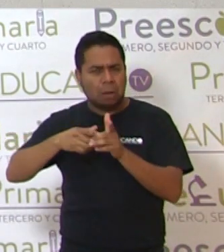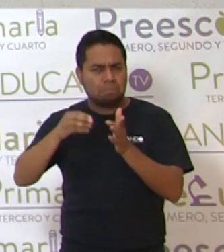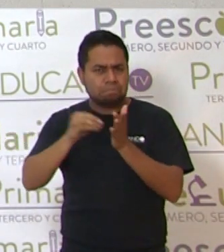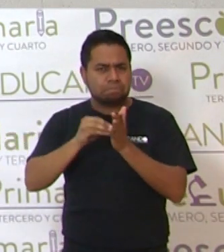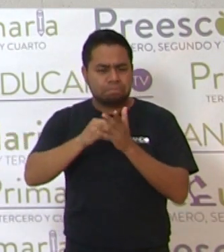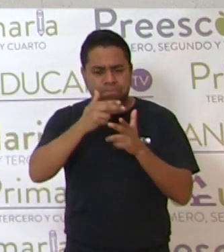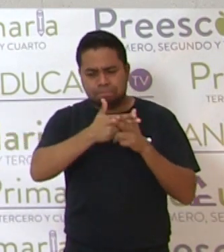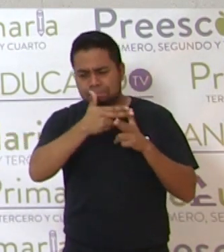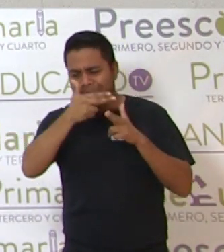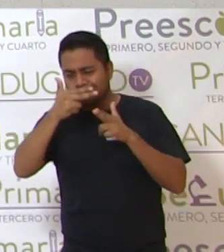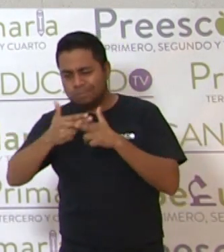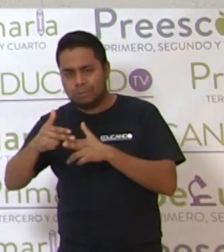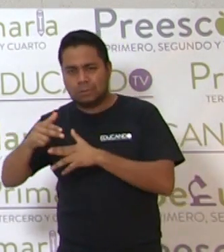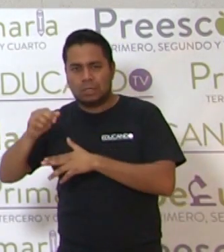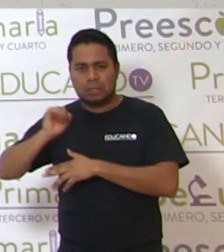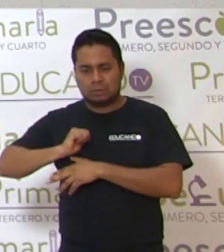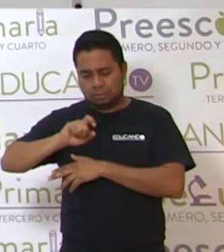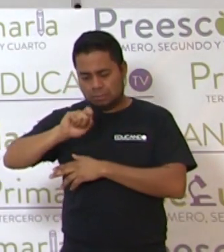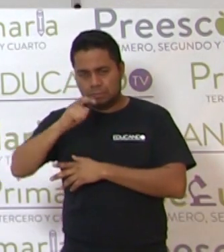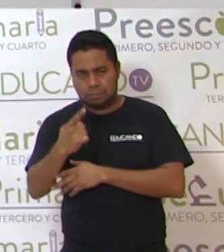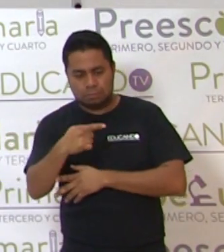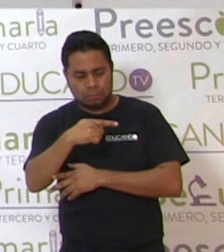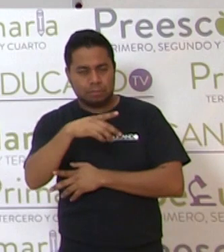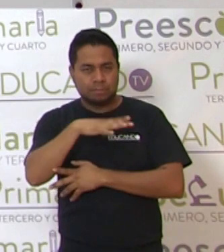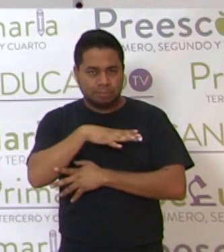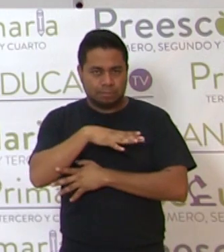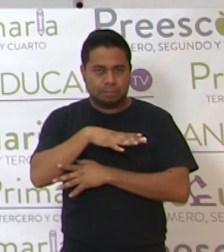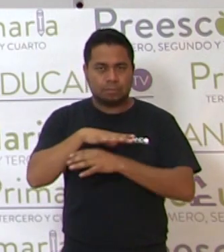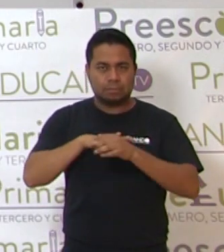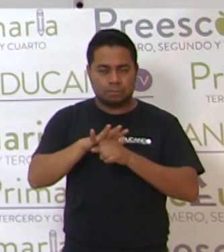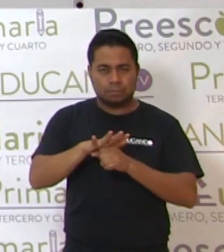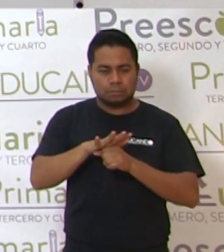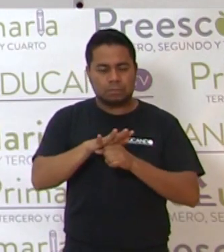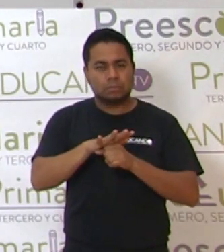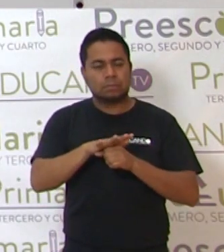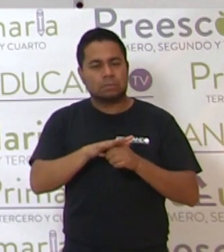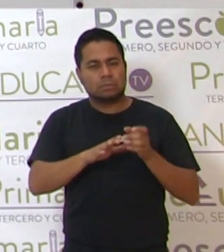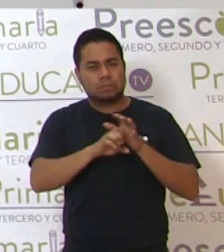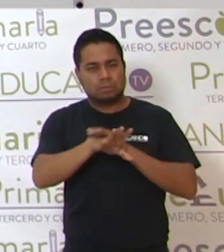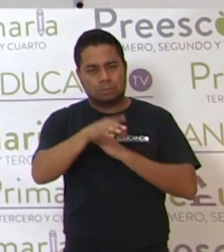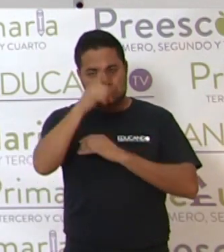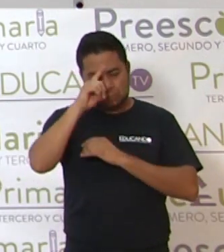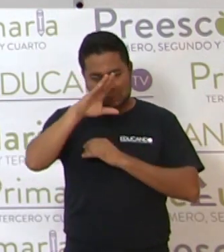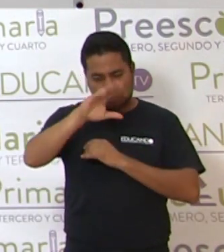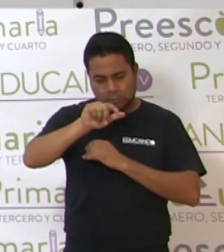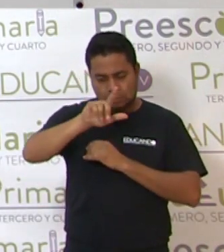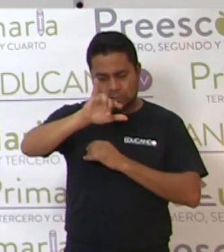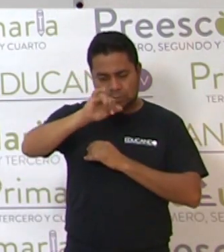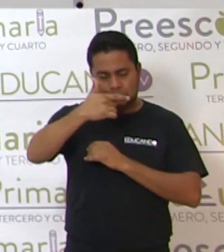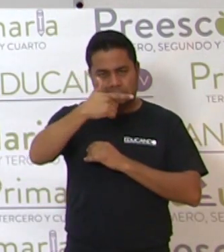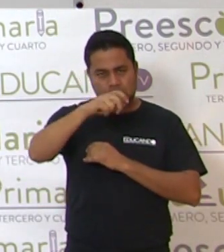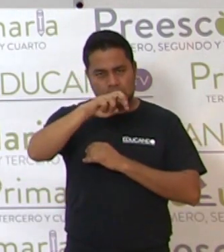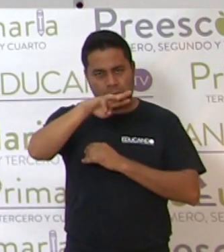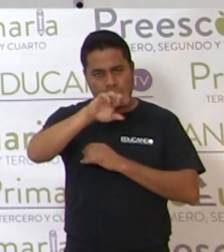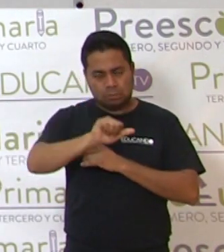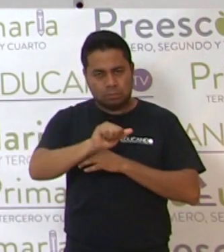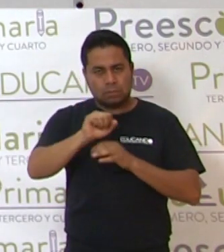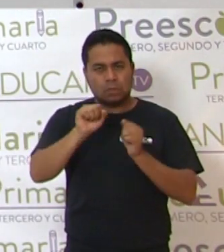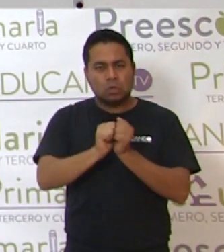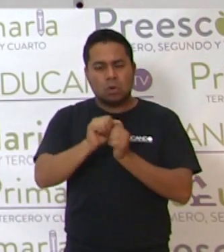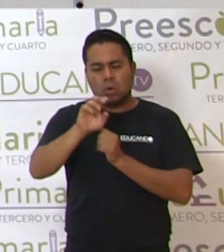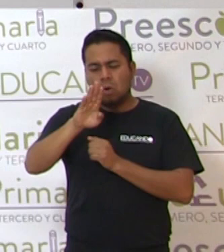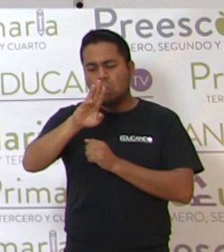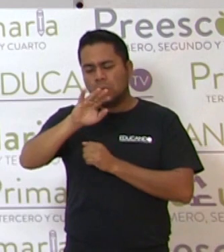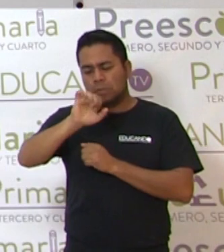hasta el siglo XXI. Aquí tenemos el ejemplo del caligrama. Surge con el cubismo.